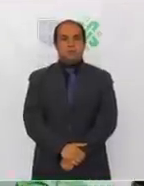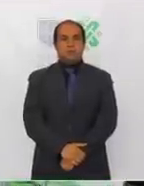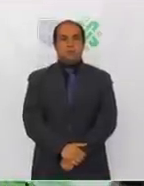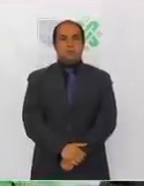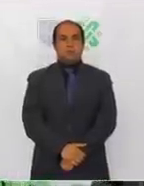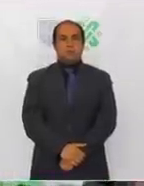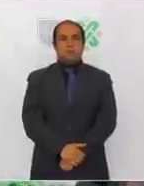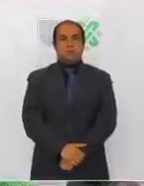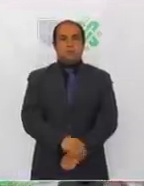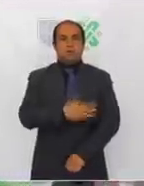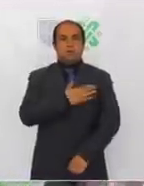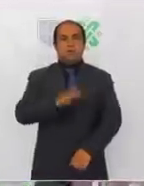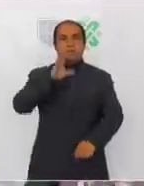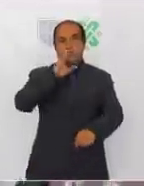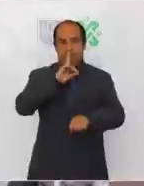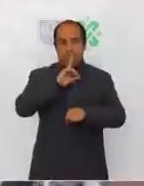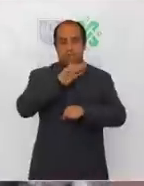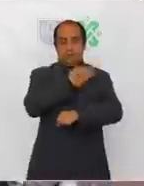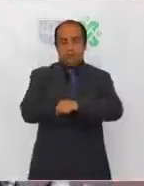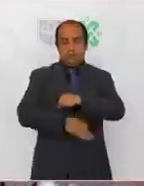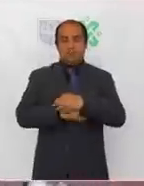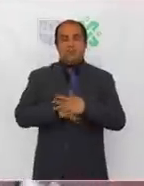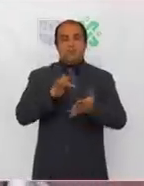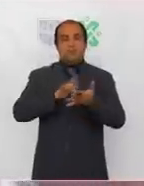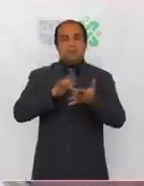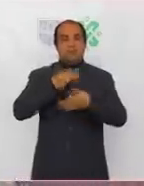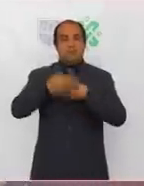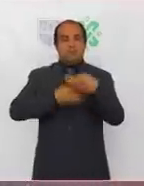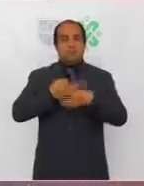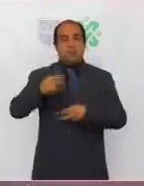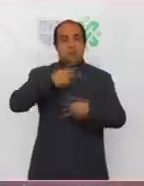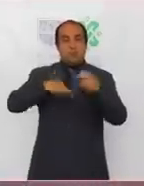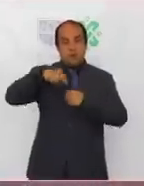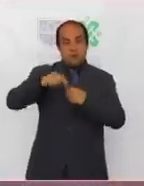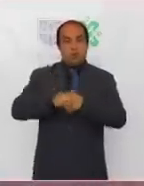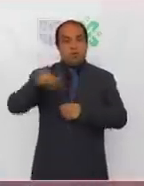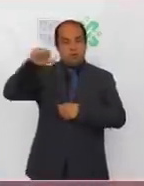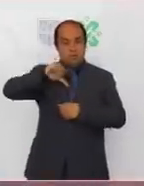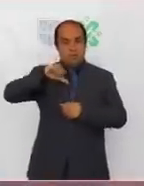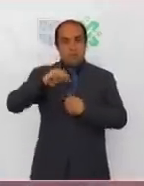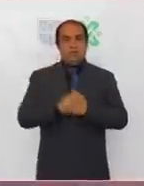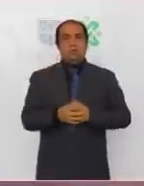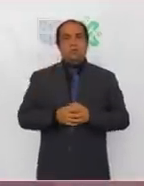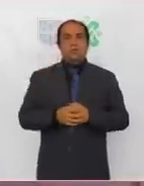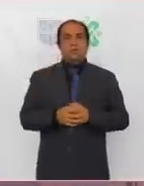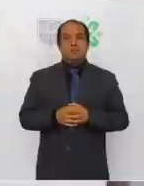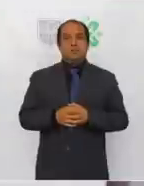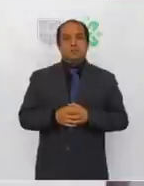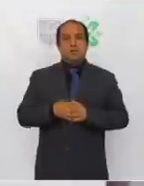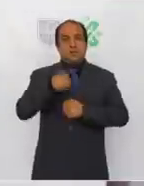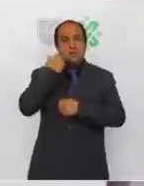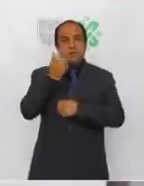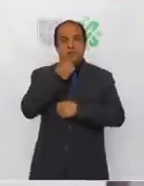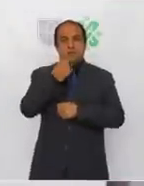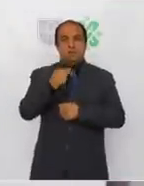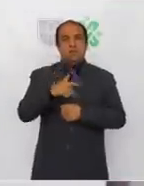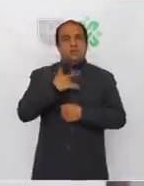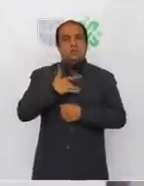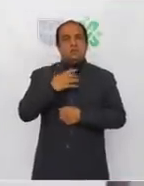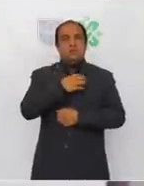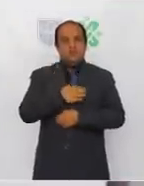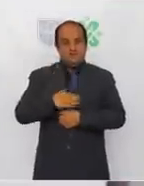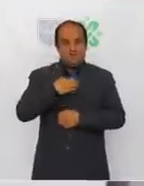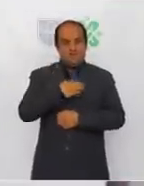Muy buenas tardes. Muchas gracias a todos por estar aquí el día de hoy. Y pues quiero decir que estoy muy